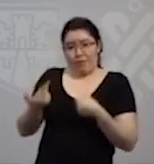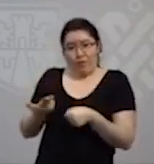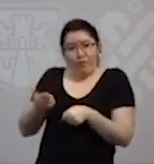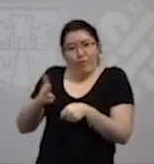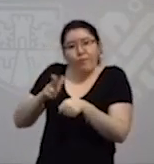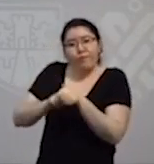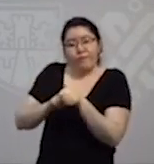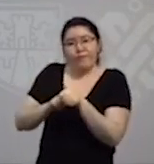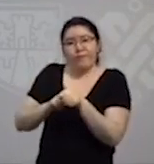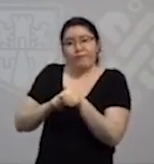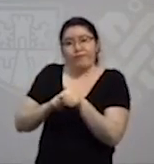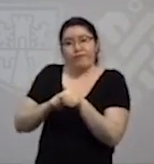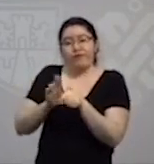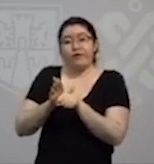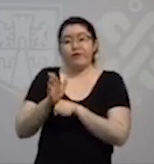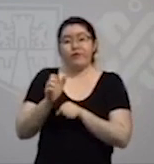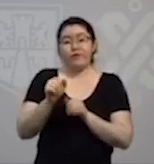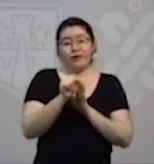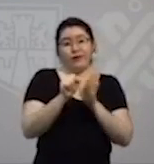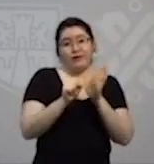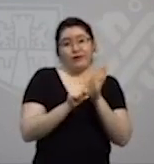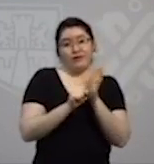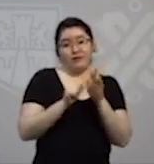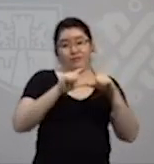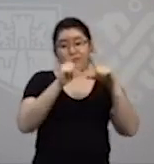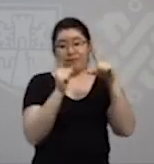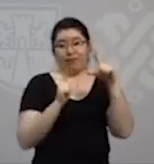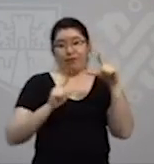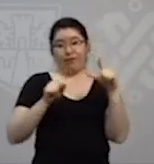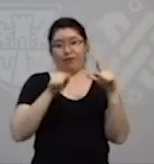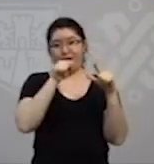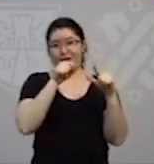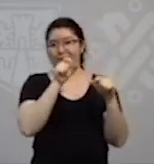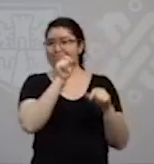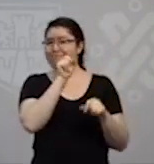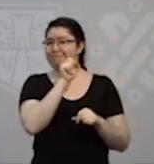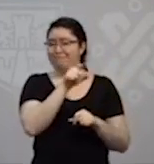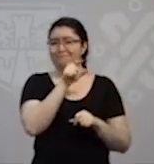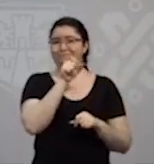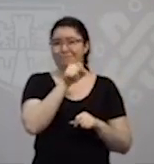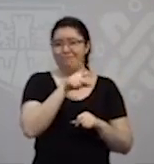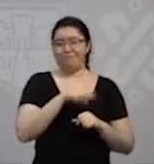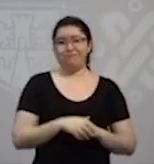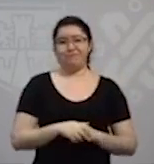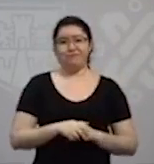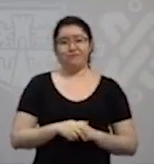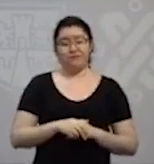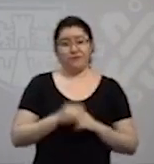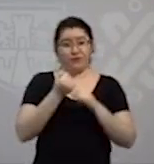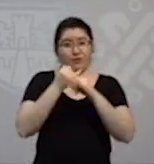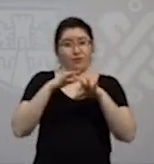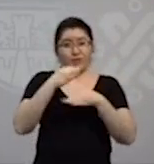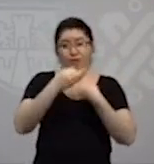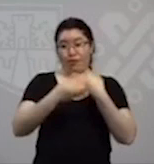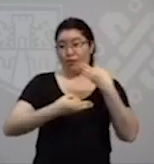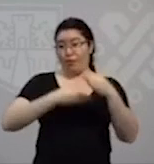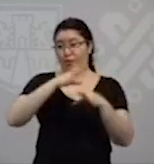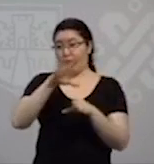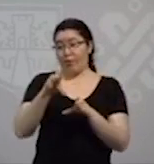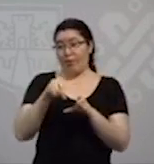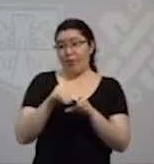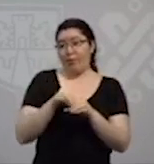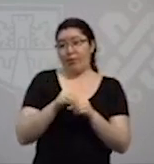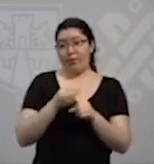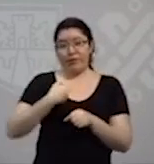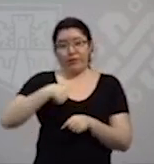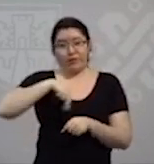en el Sistema Epidemiológico Nacional, que es una base de datos, un sistema de base de datos donde está toda la información a la que